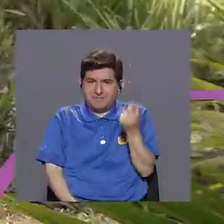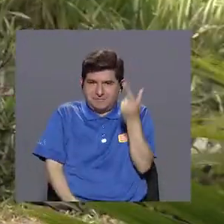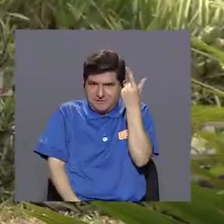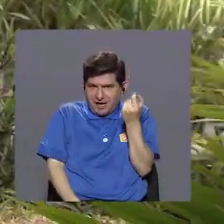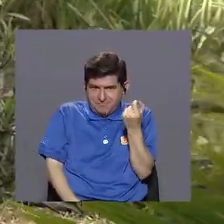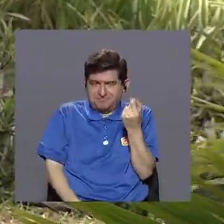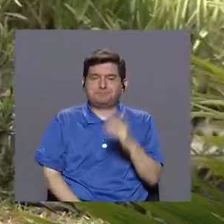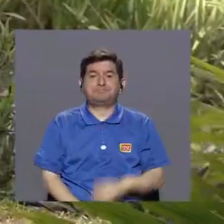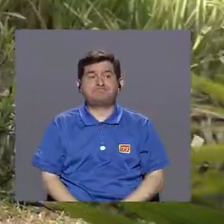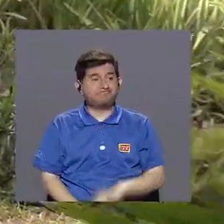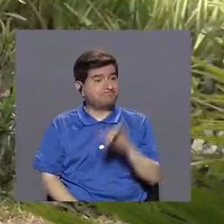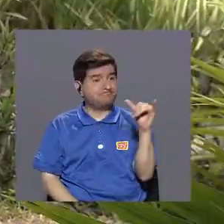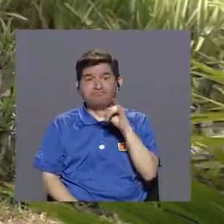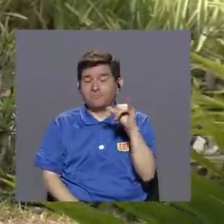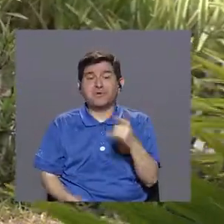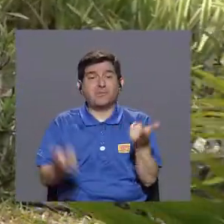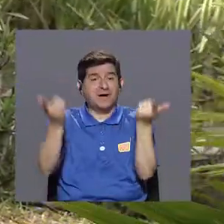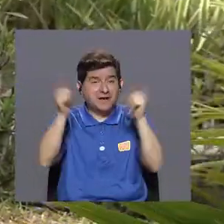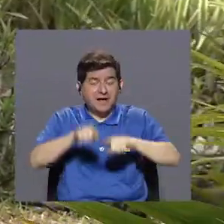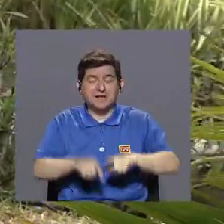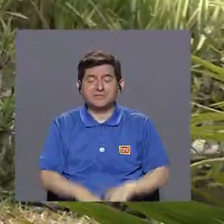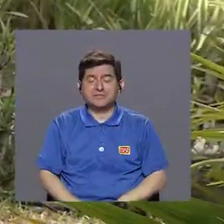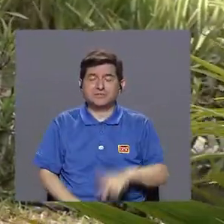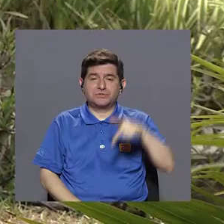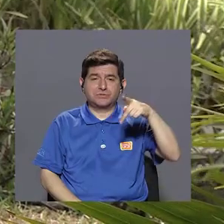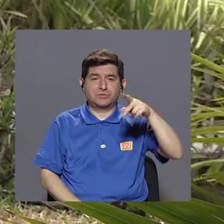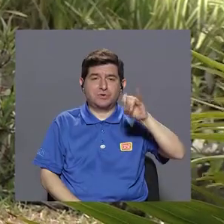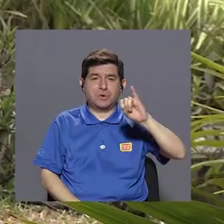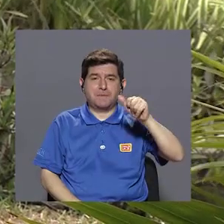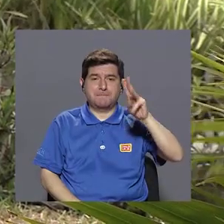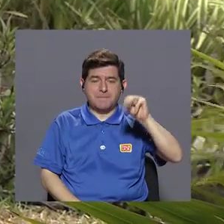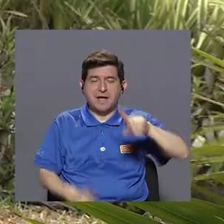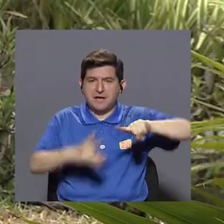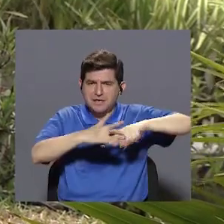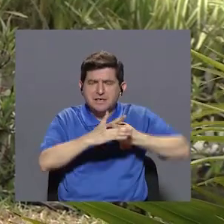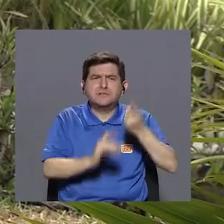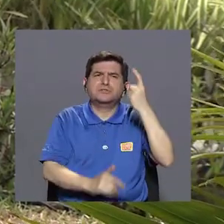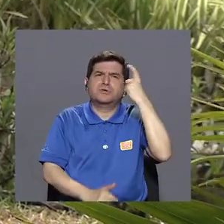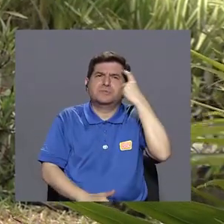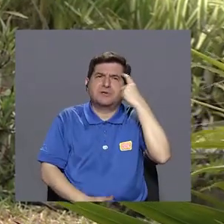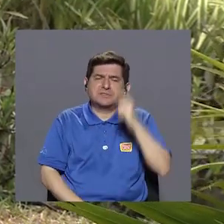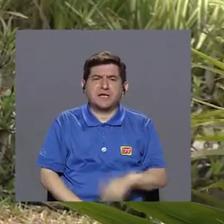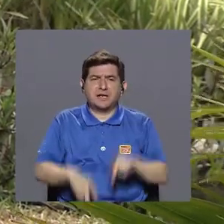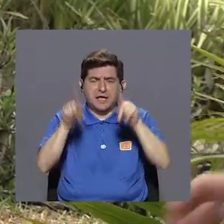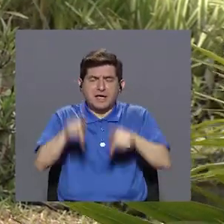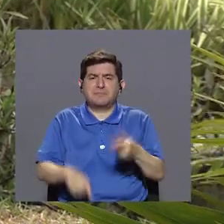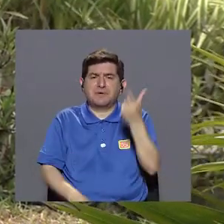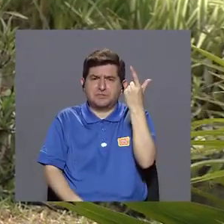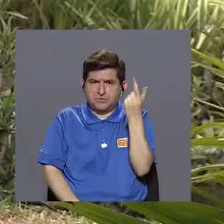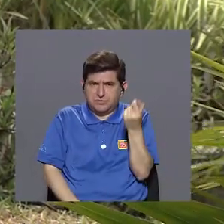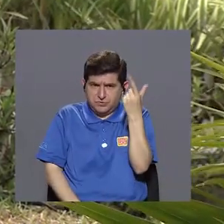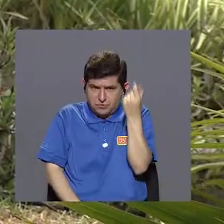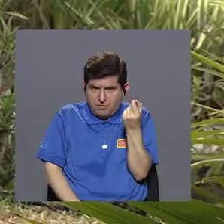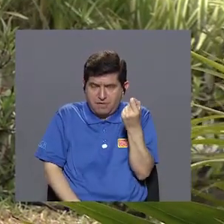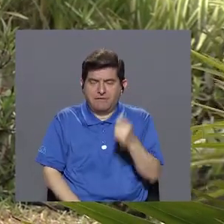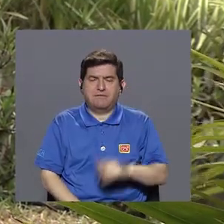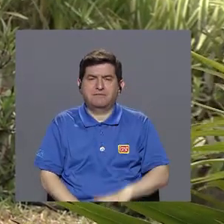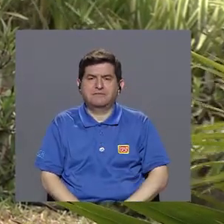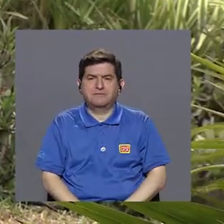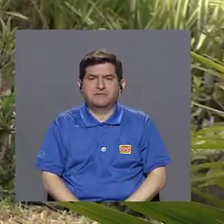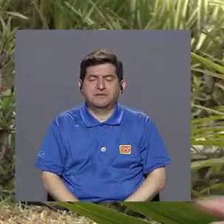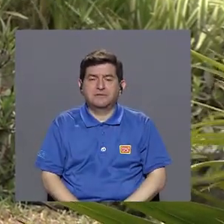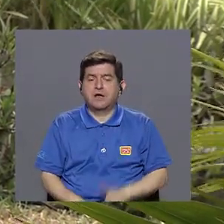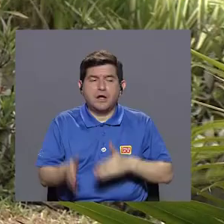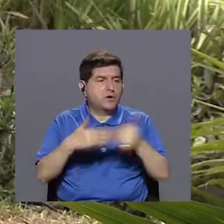jubilada. Porque también, digamos, en el caso del PIAM, digamos, cuando nació pensando en el jubilado. Digamos, por